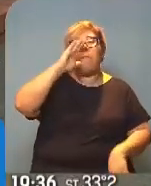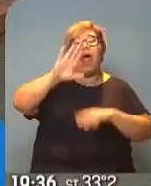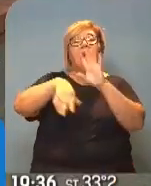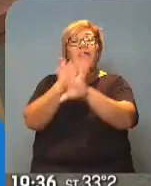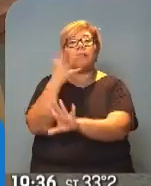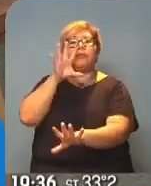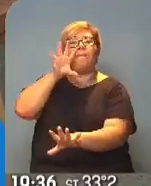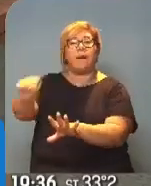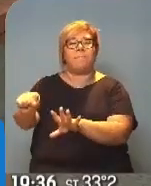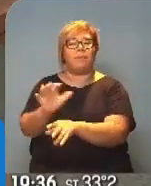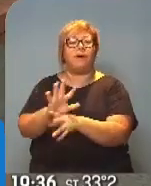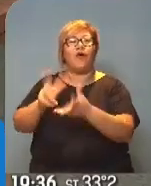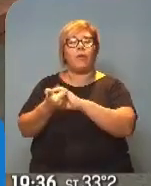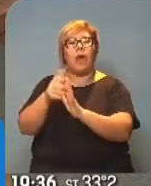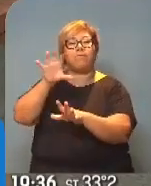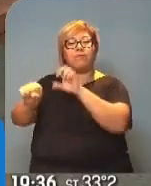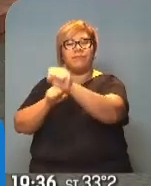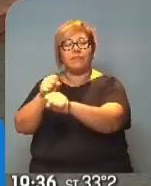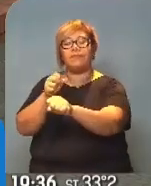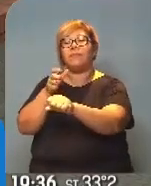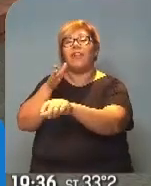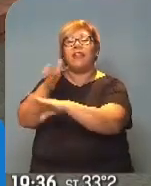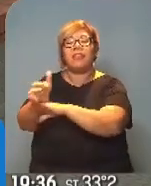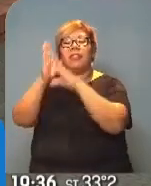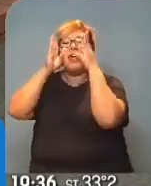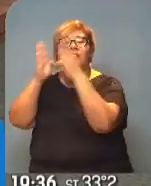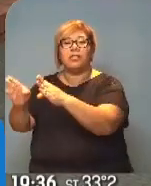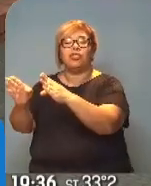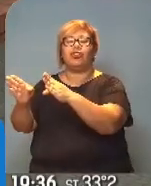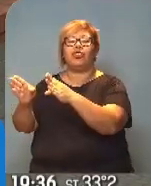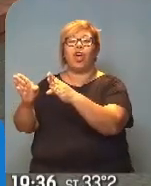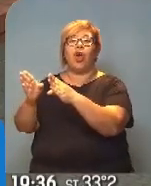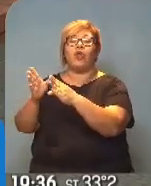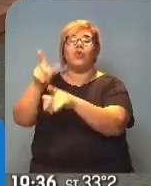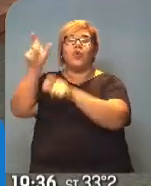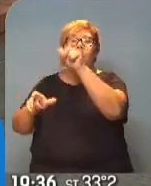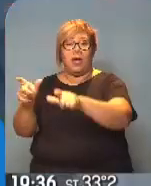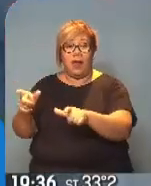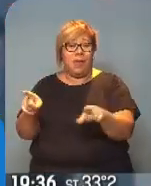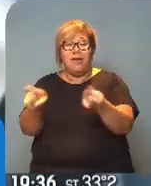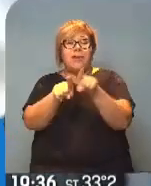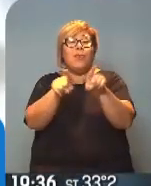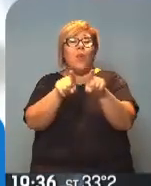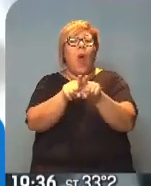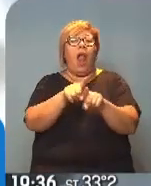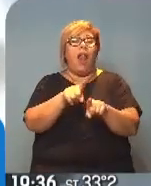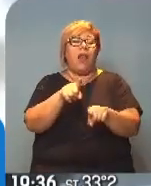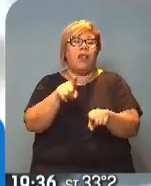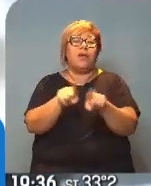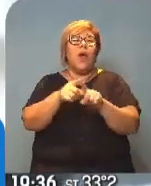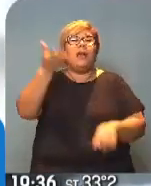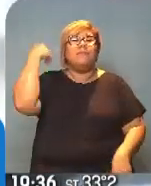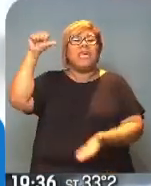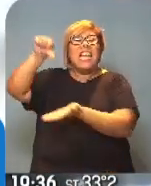humanitaria, que sabemos lo que es la intervención humanitaria para los Estados Unidos, son bombas, son 1 millón de muertos en Irak. Y acá lo que está en juego